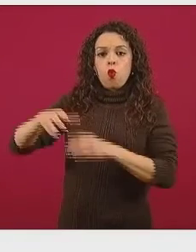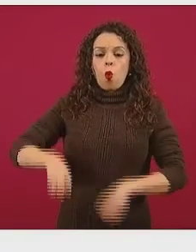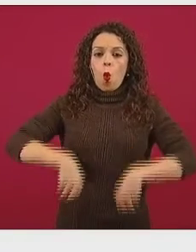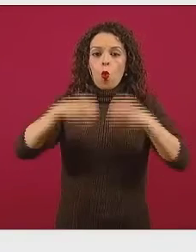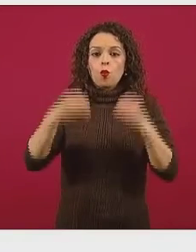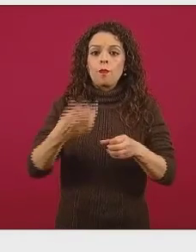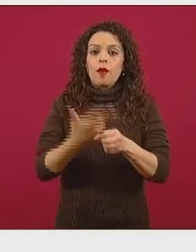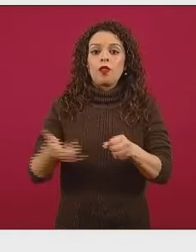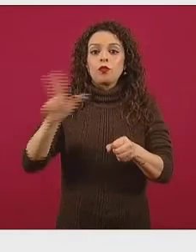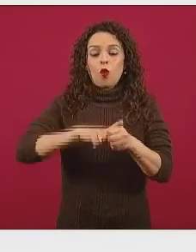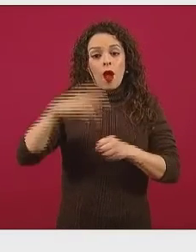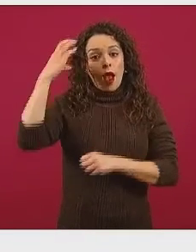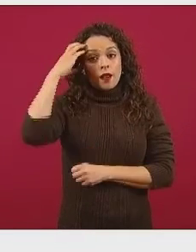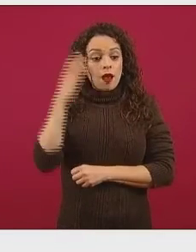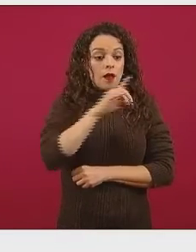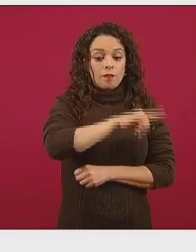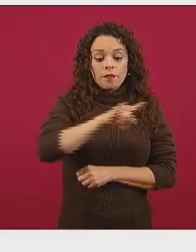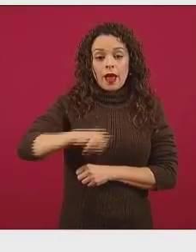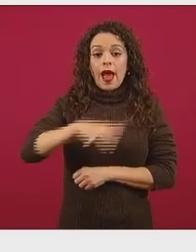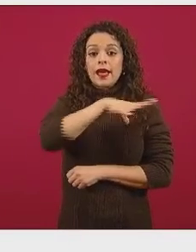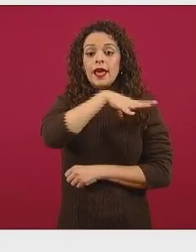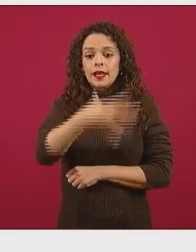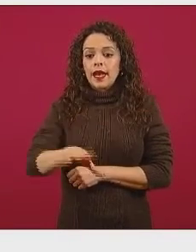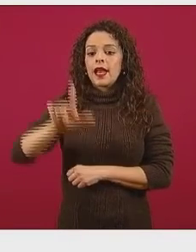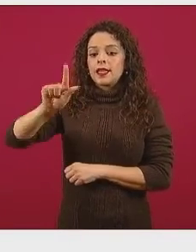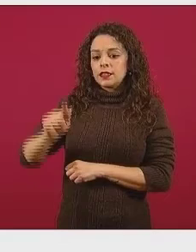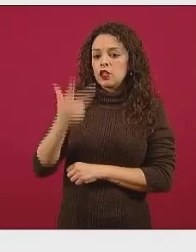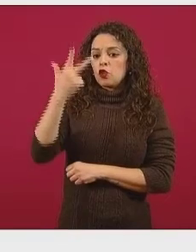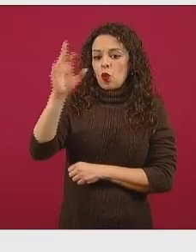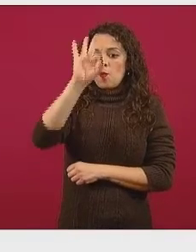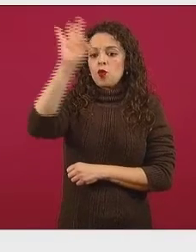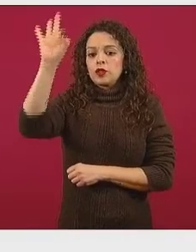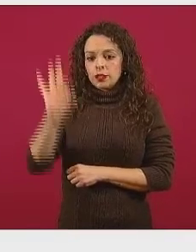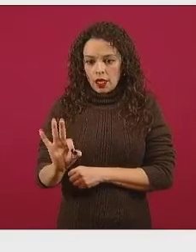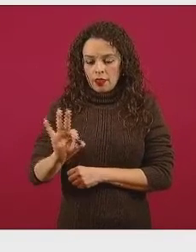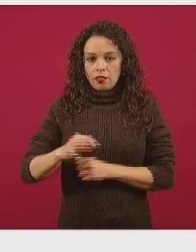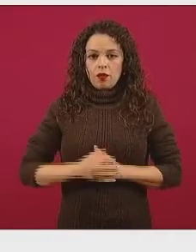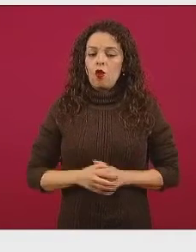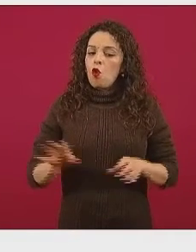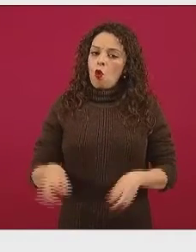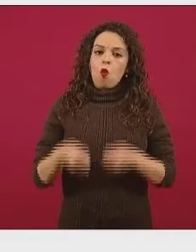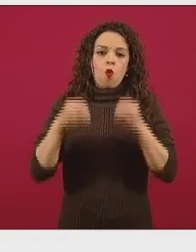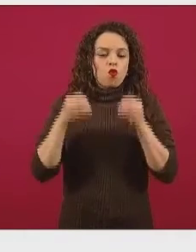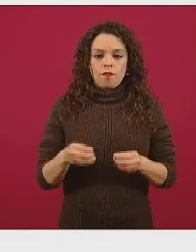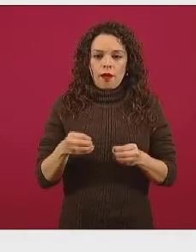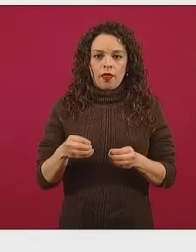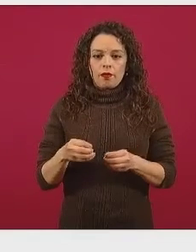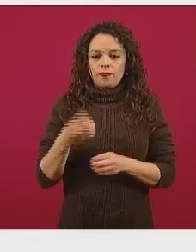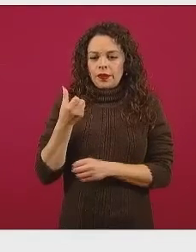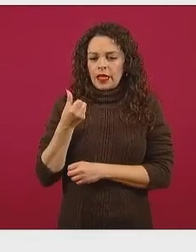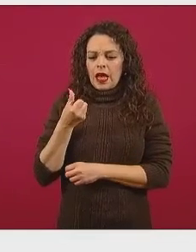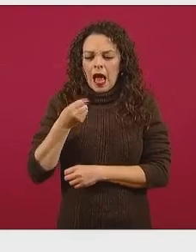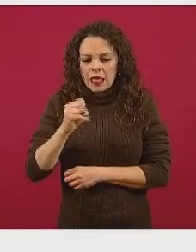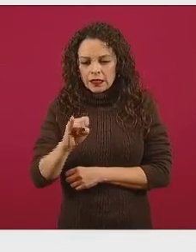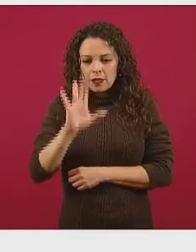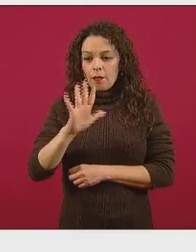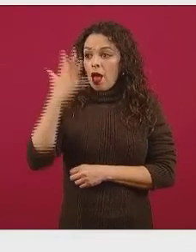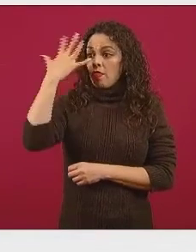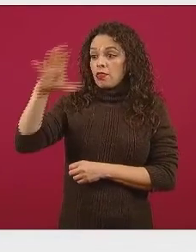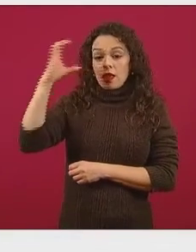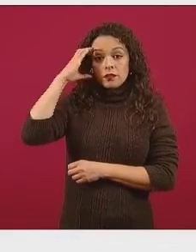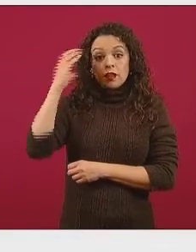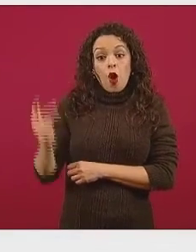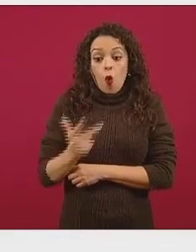hospitalaria. En camas generales 78% de las camas están ocupadas, casi 8 de cada 10